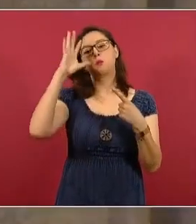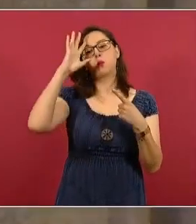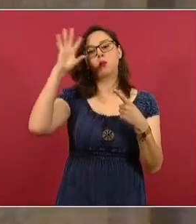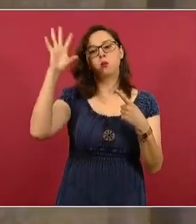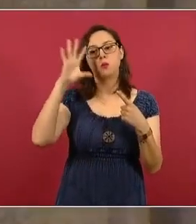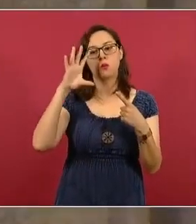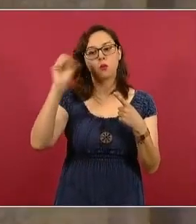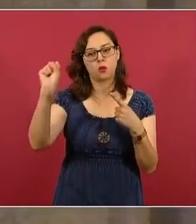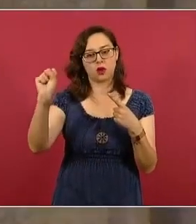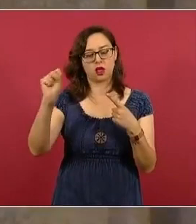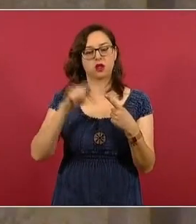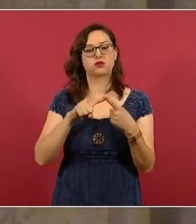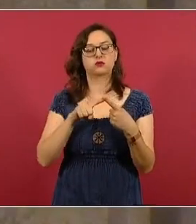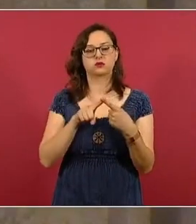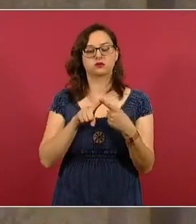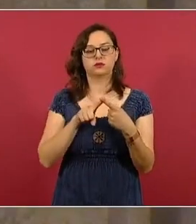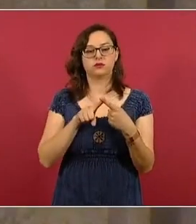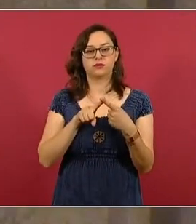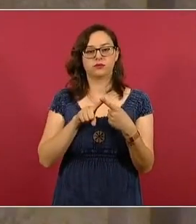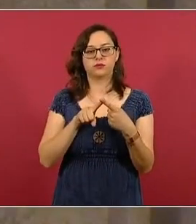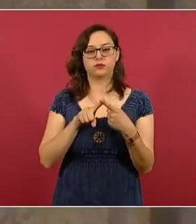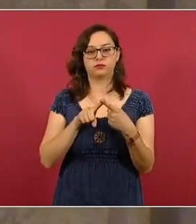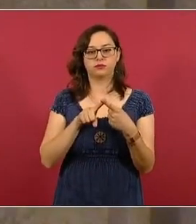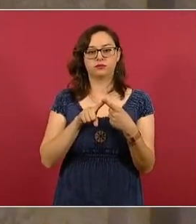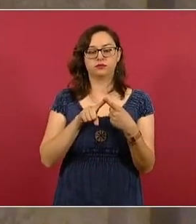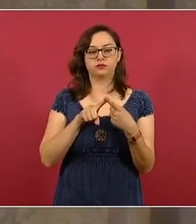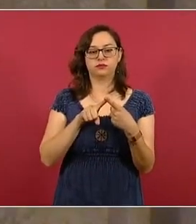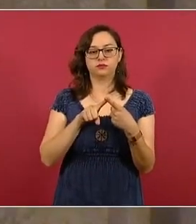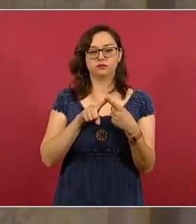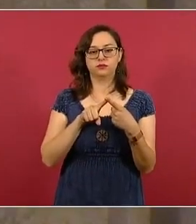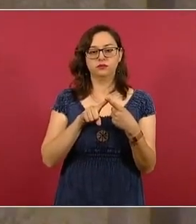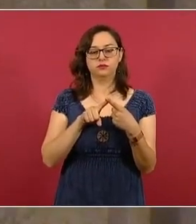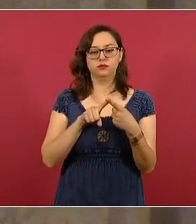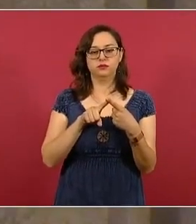Morelos a más